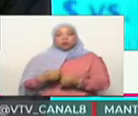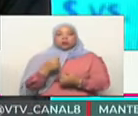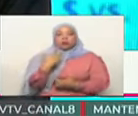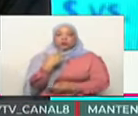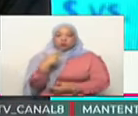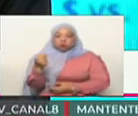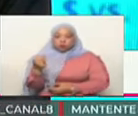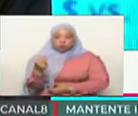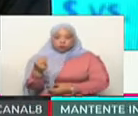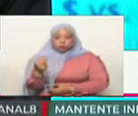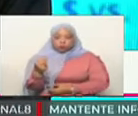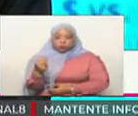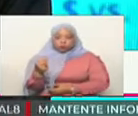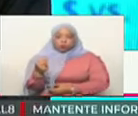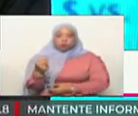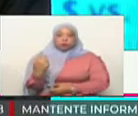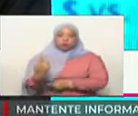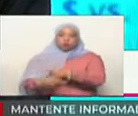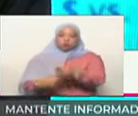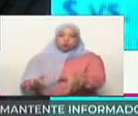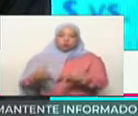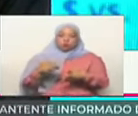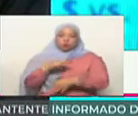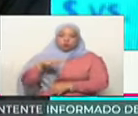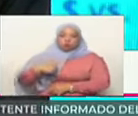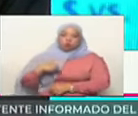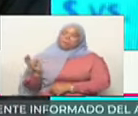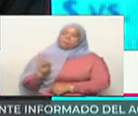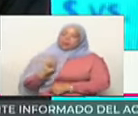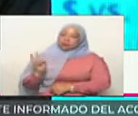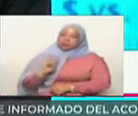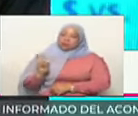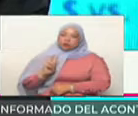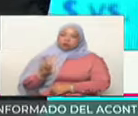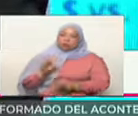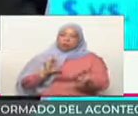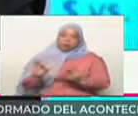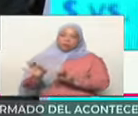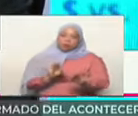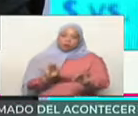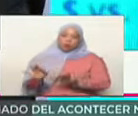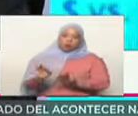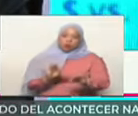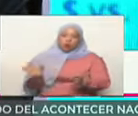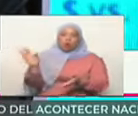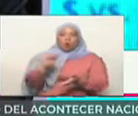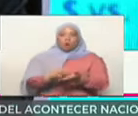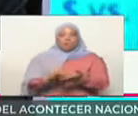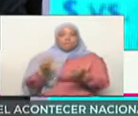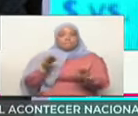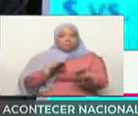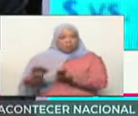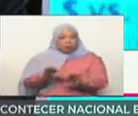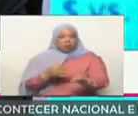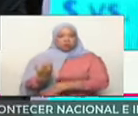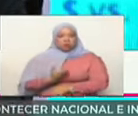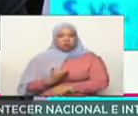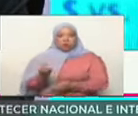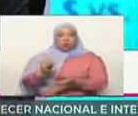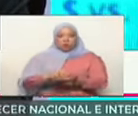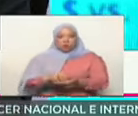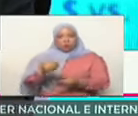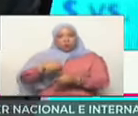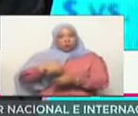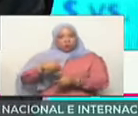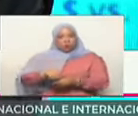30 que triunfaremos. Nosotros en Venezuela nos prepararemos otra vez bien preparaditos para volver a ganar las